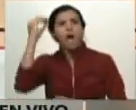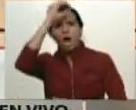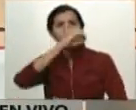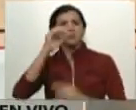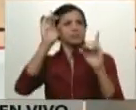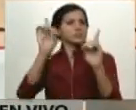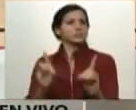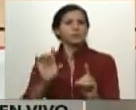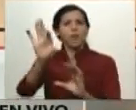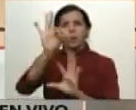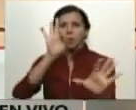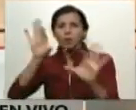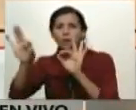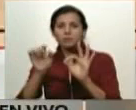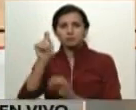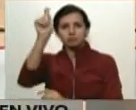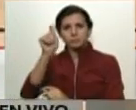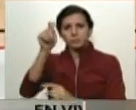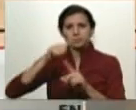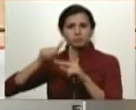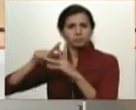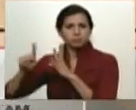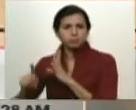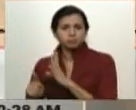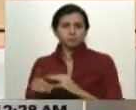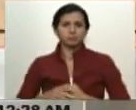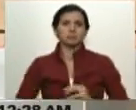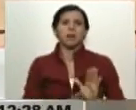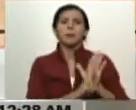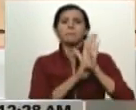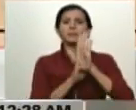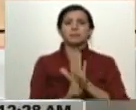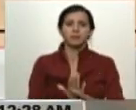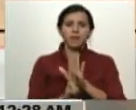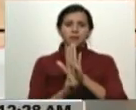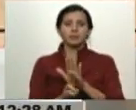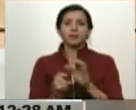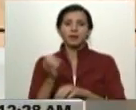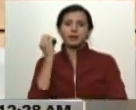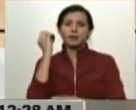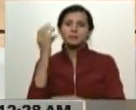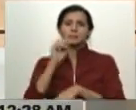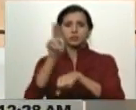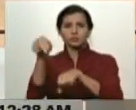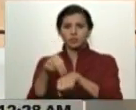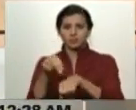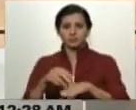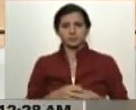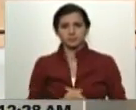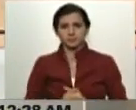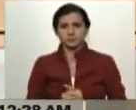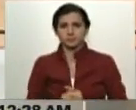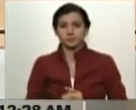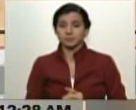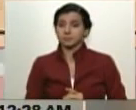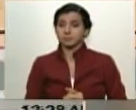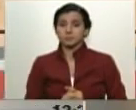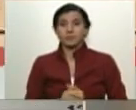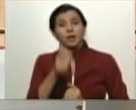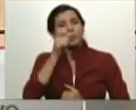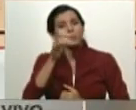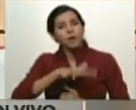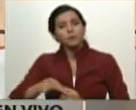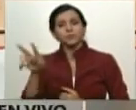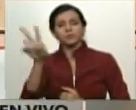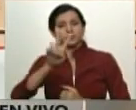decisión acerca de las escogencias de sus representantes a la Asamblea Nacional. Así que al pueblo todo